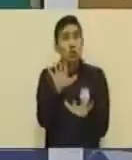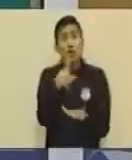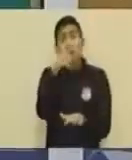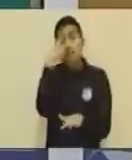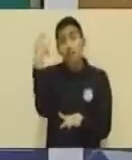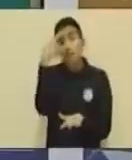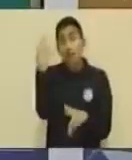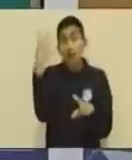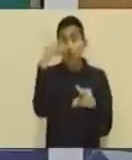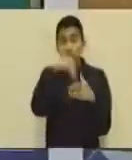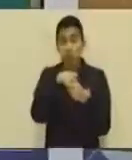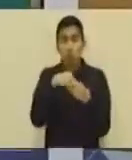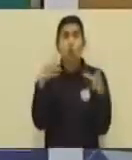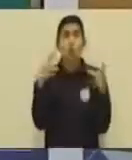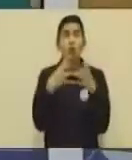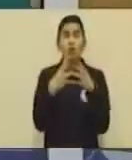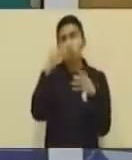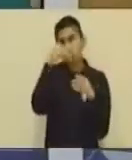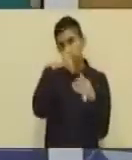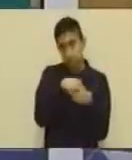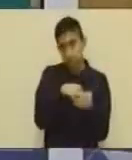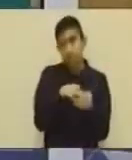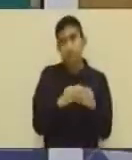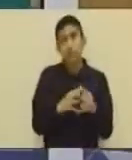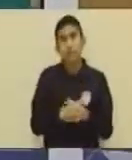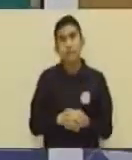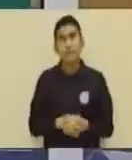nuestro error porcentual.